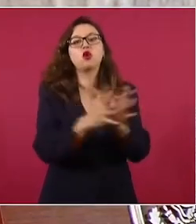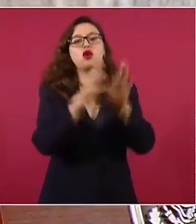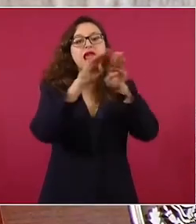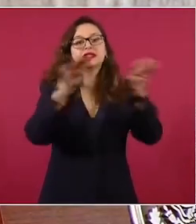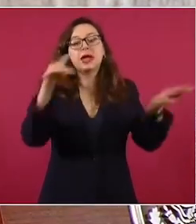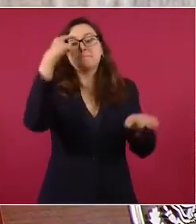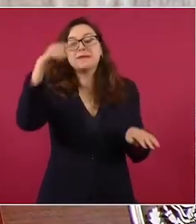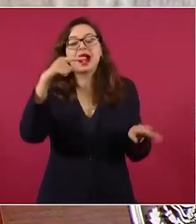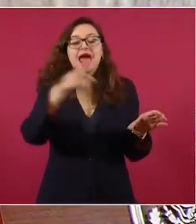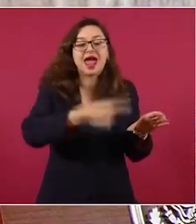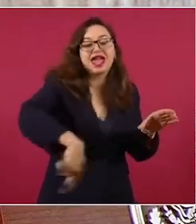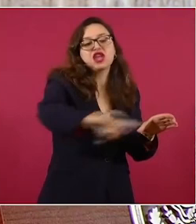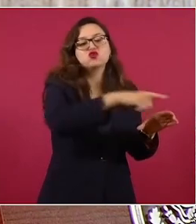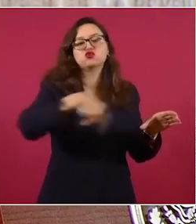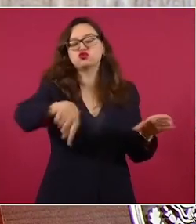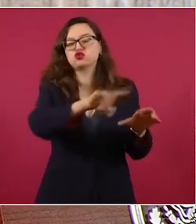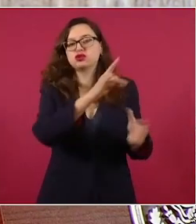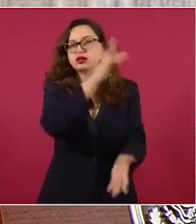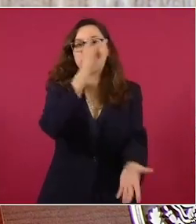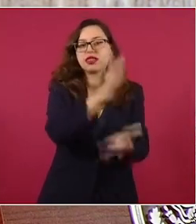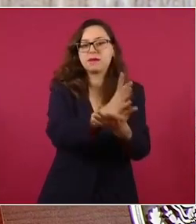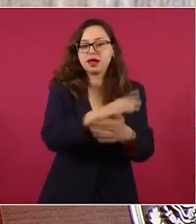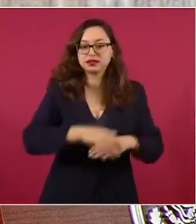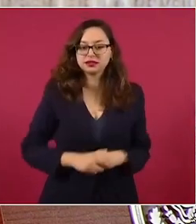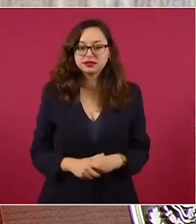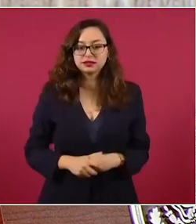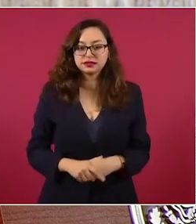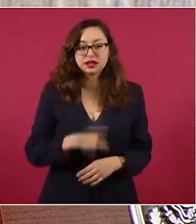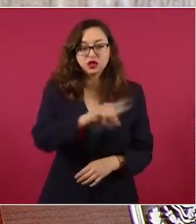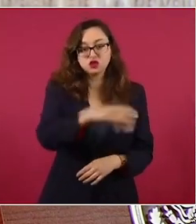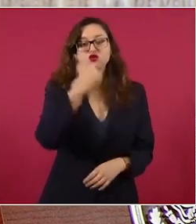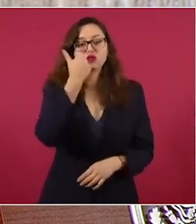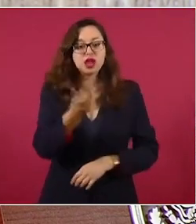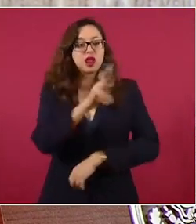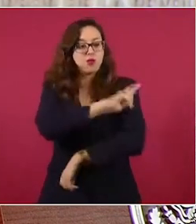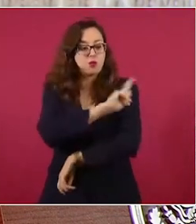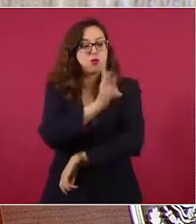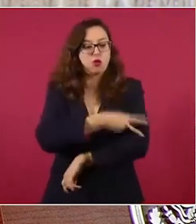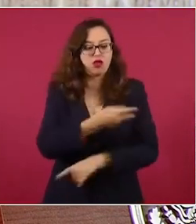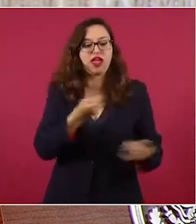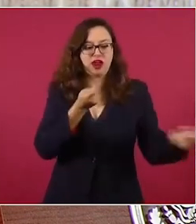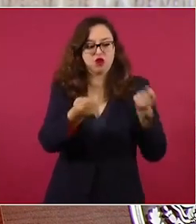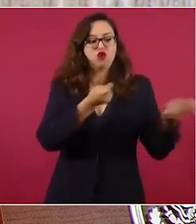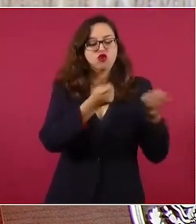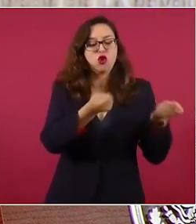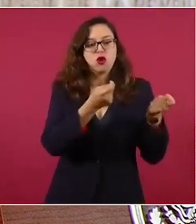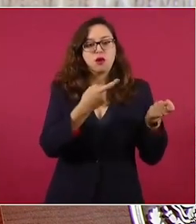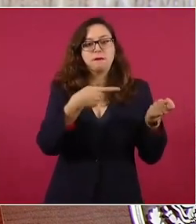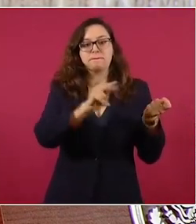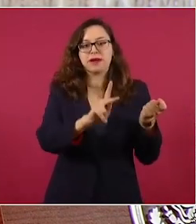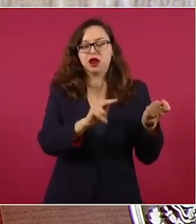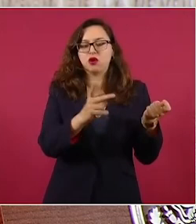Kratos es poder, demos es pueblo. Quieren el poder sin pueblo.